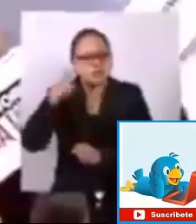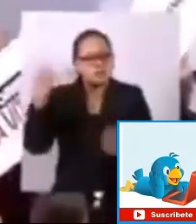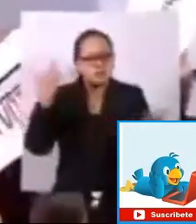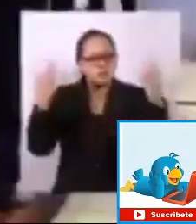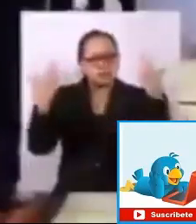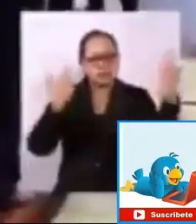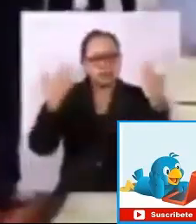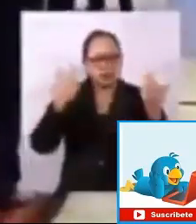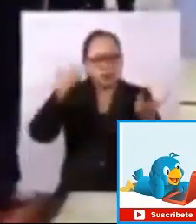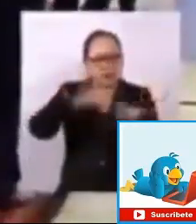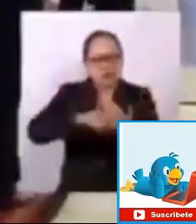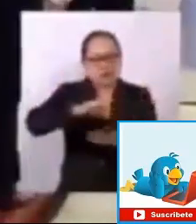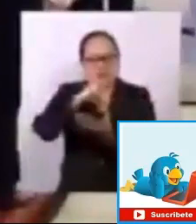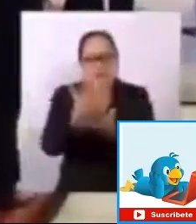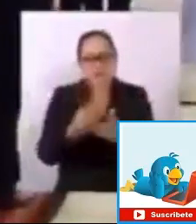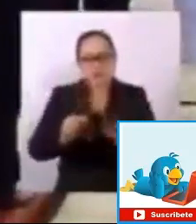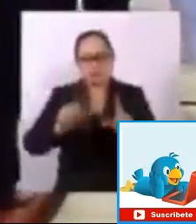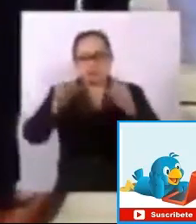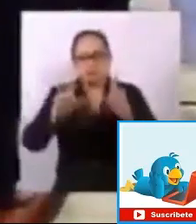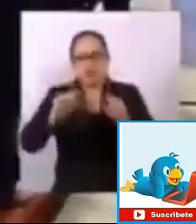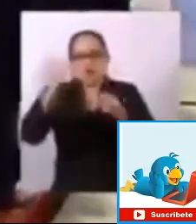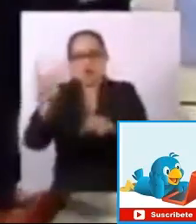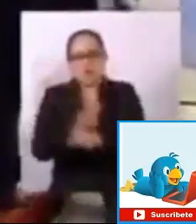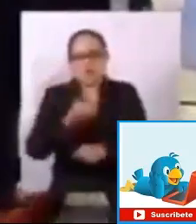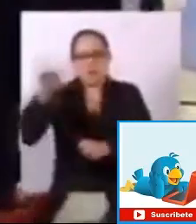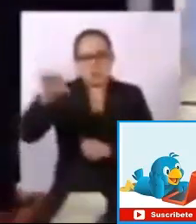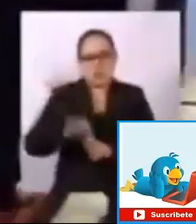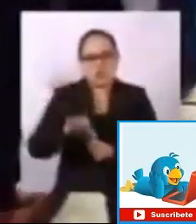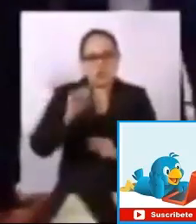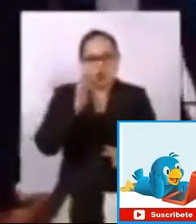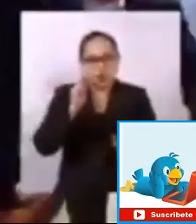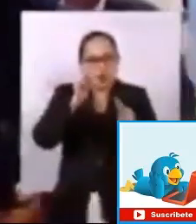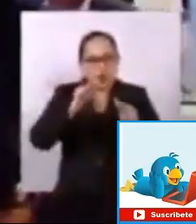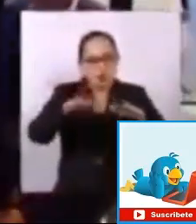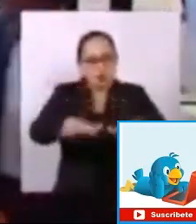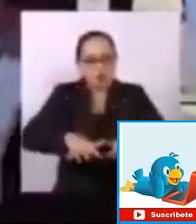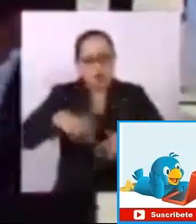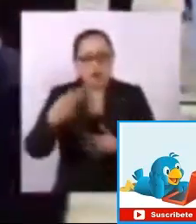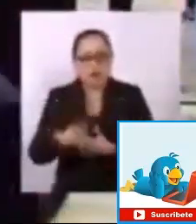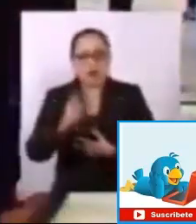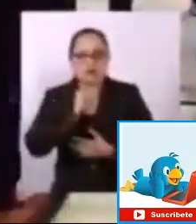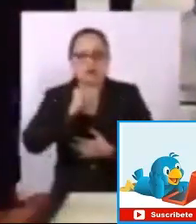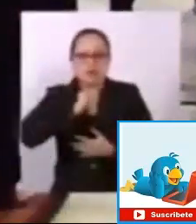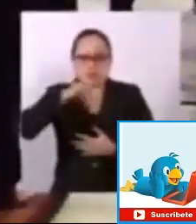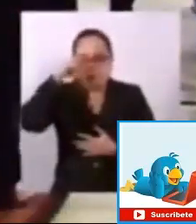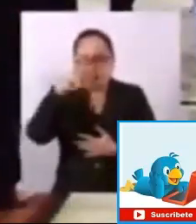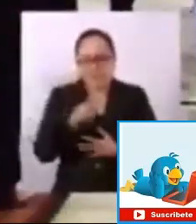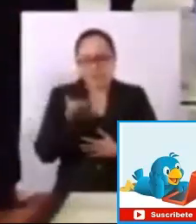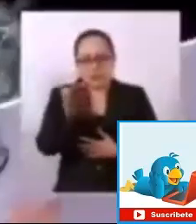las imágenes de lo que ocurre el día de hoy en el Salón de Sesiones del Senado de la República.